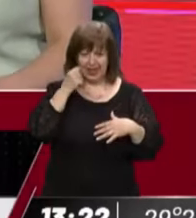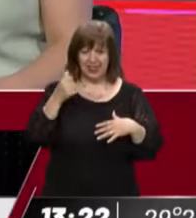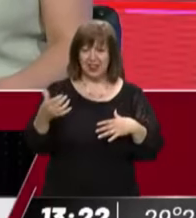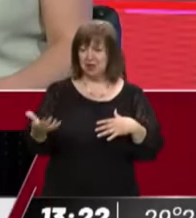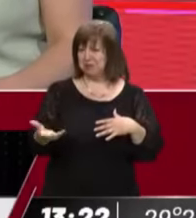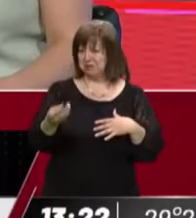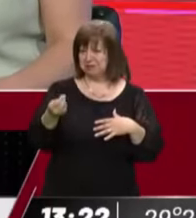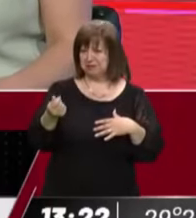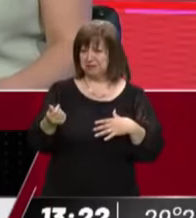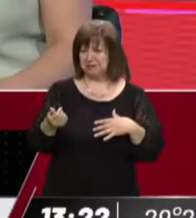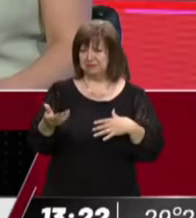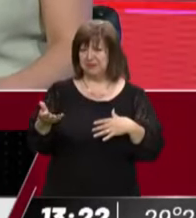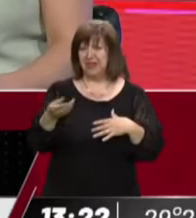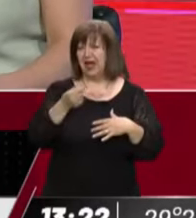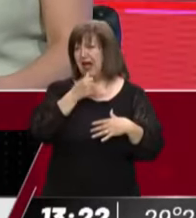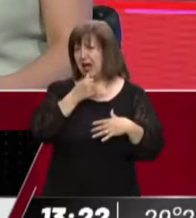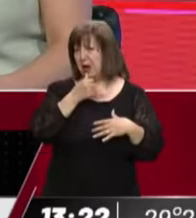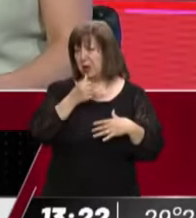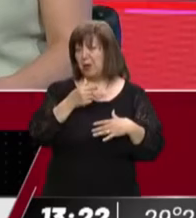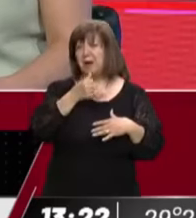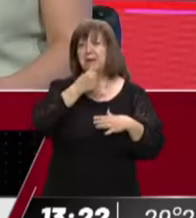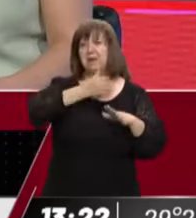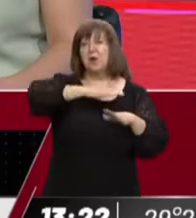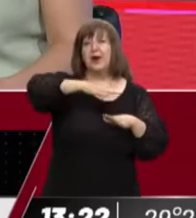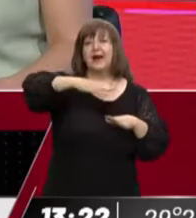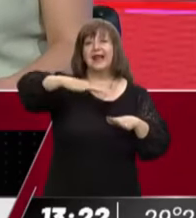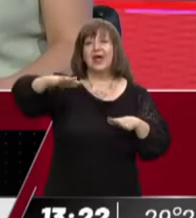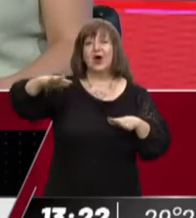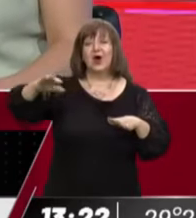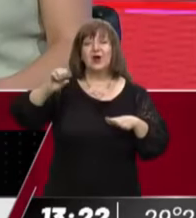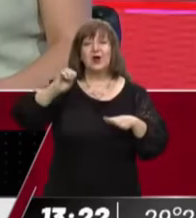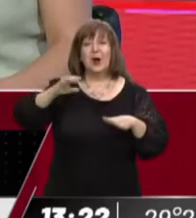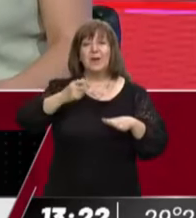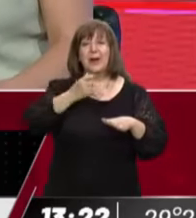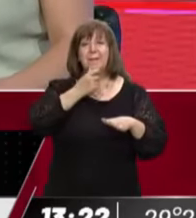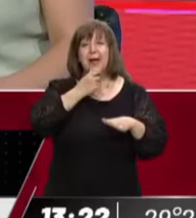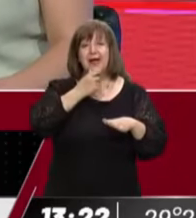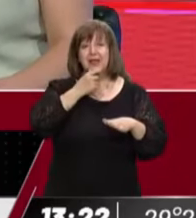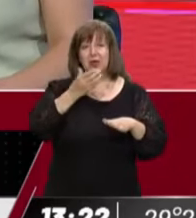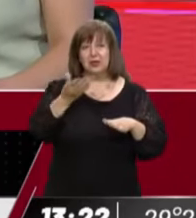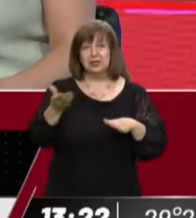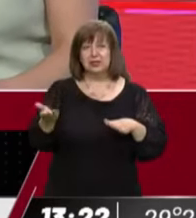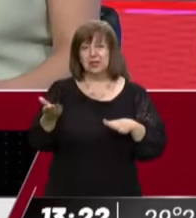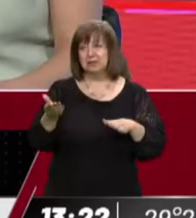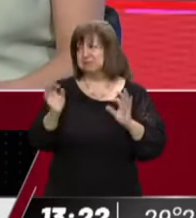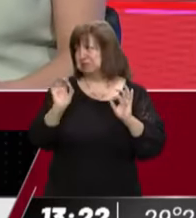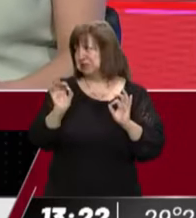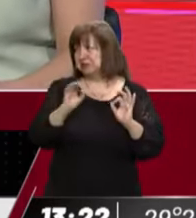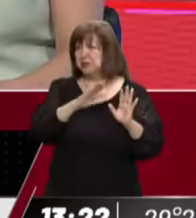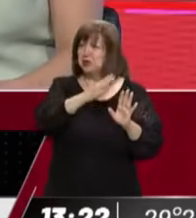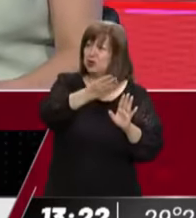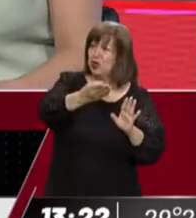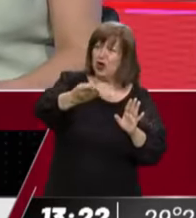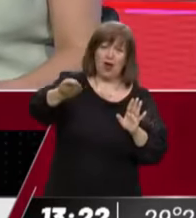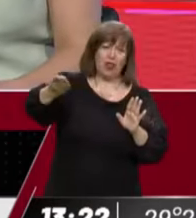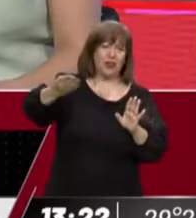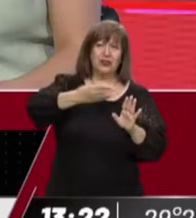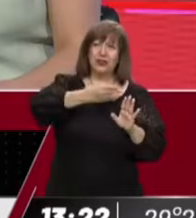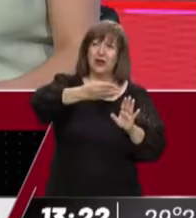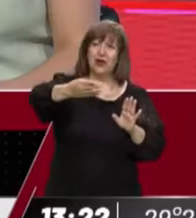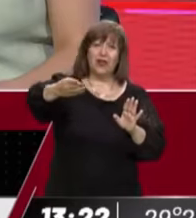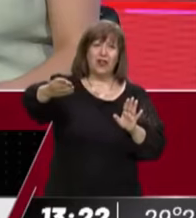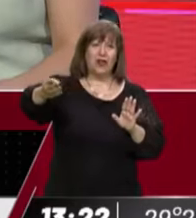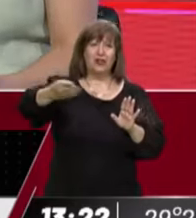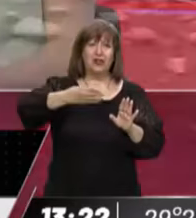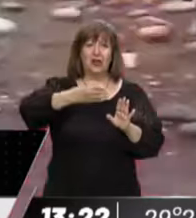esto Mira esta agua del río Mendoza Cuándo te vas a bañar en esta Mira el río Cómo